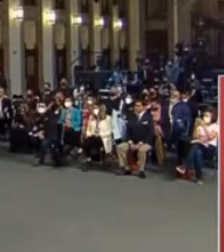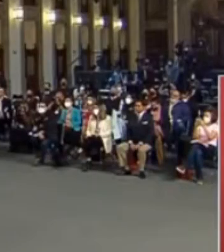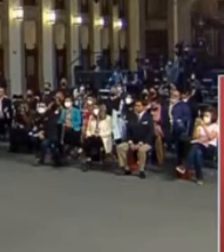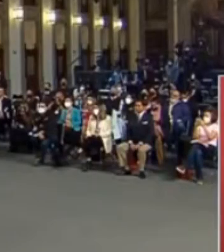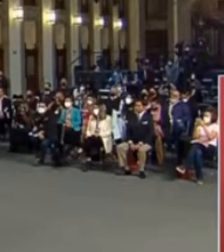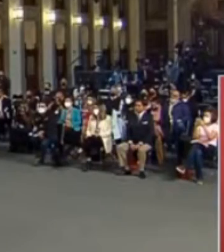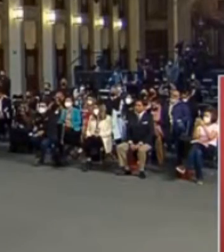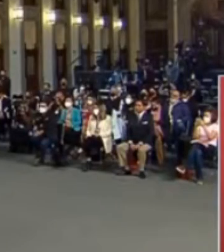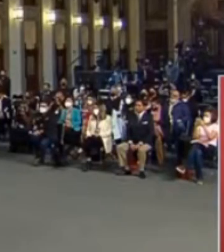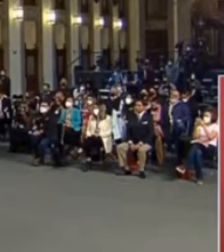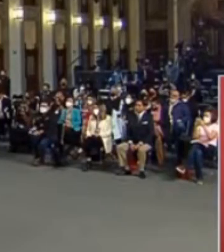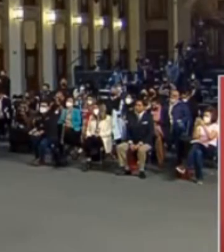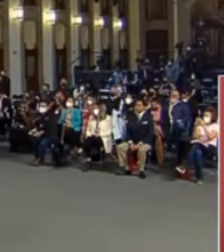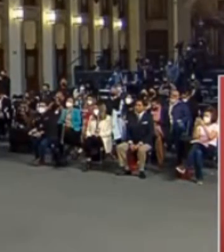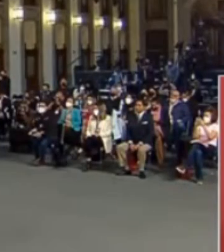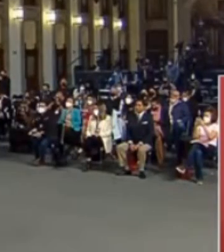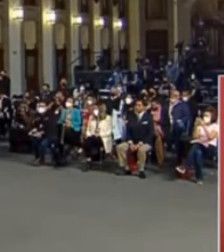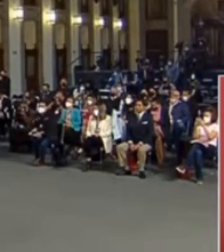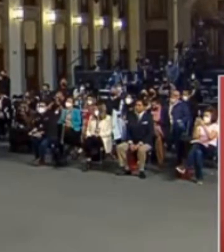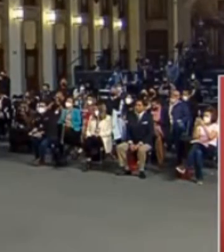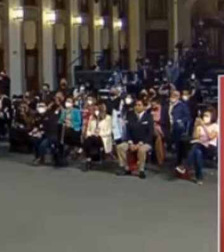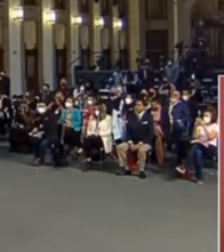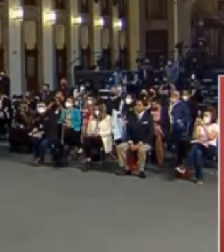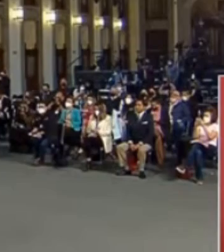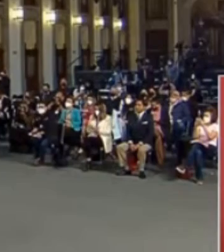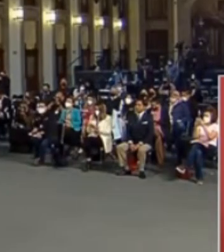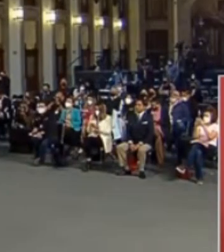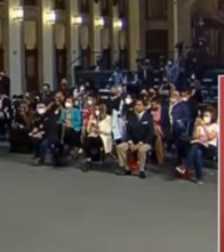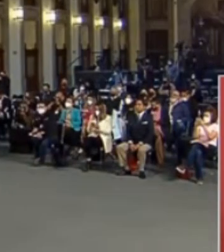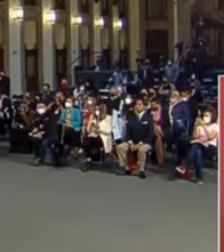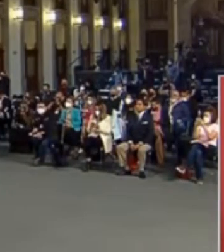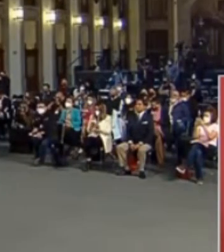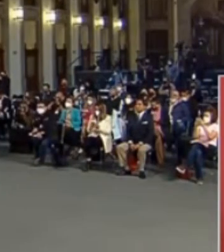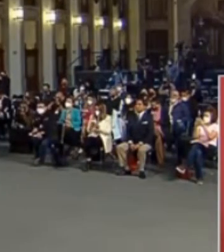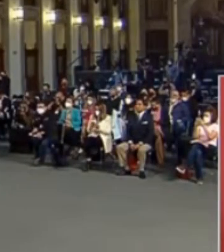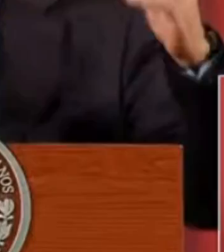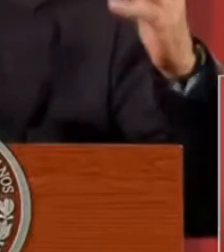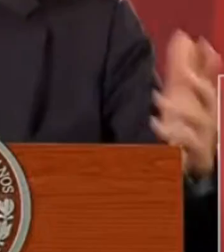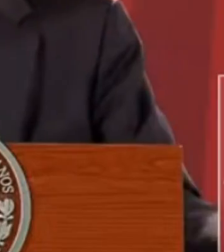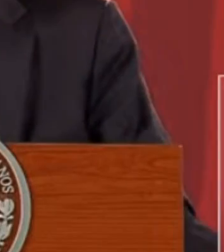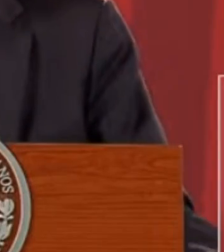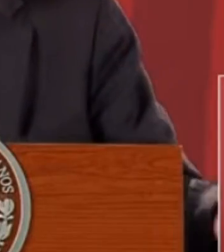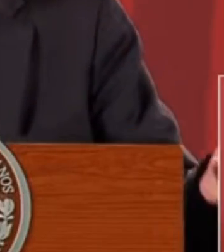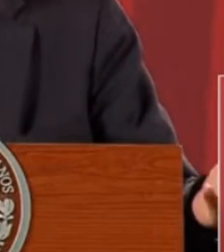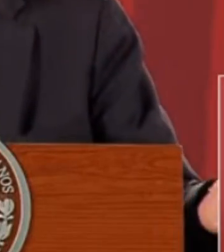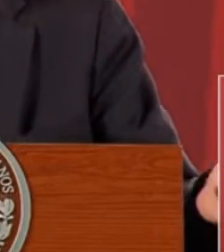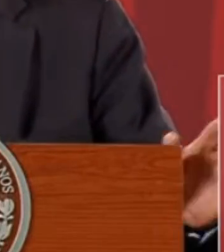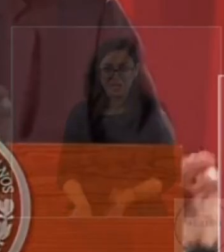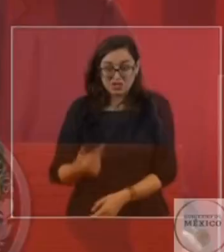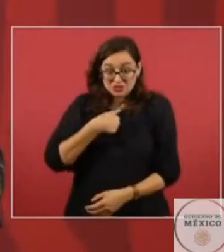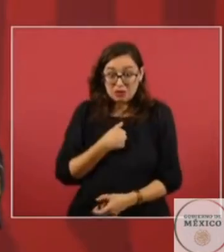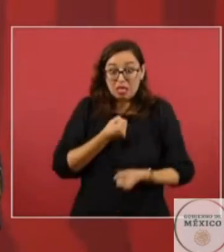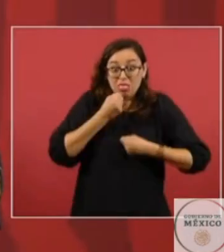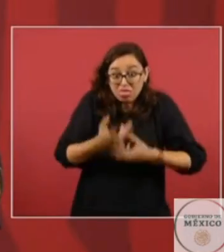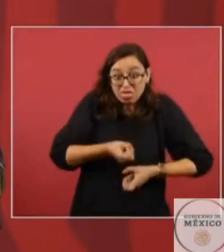A ver, perdón, es que si queremos que haya inteligencia financiera en este país como en